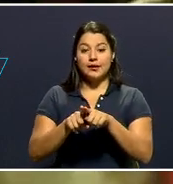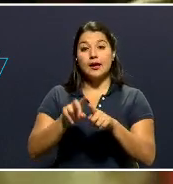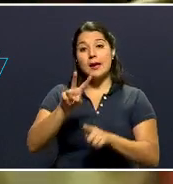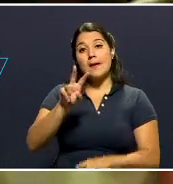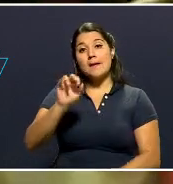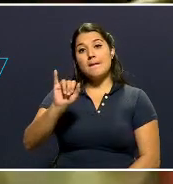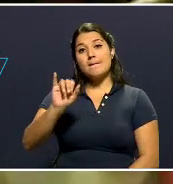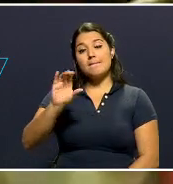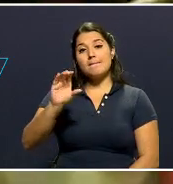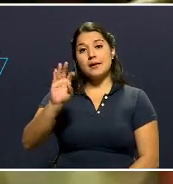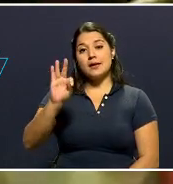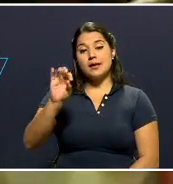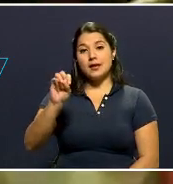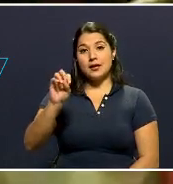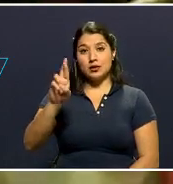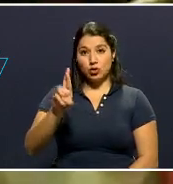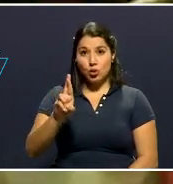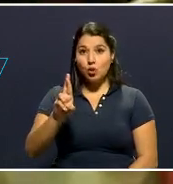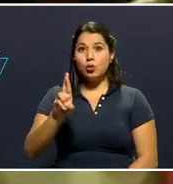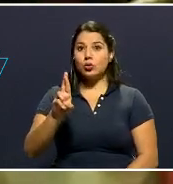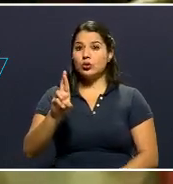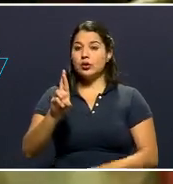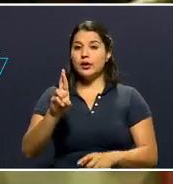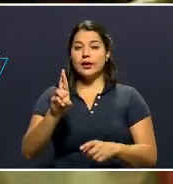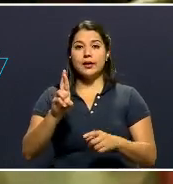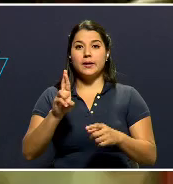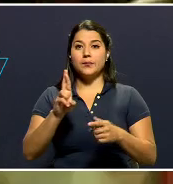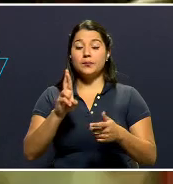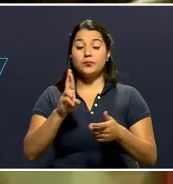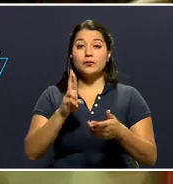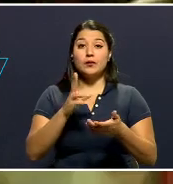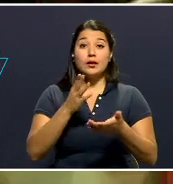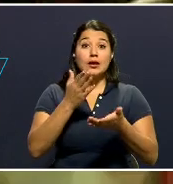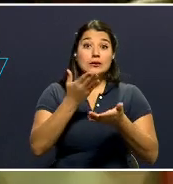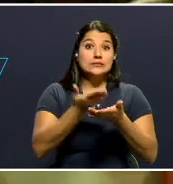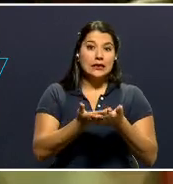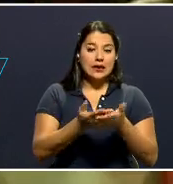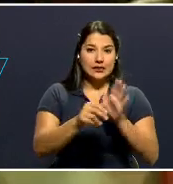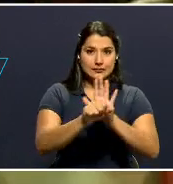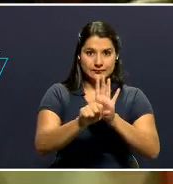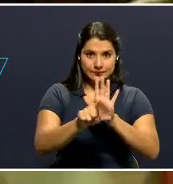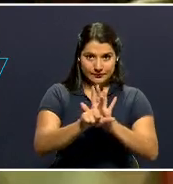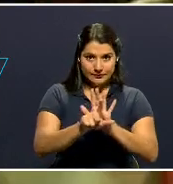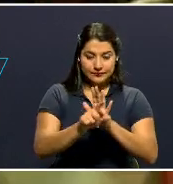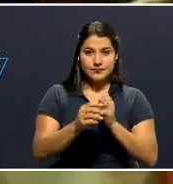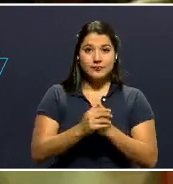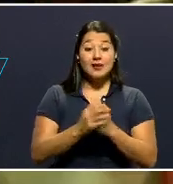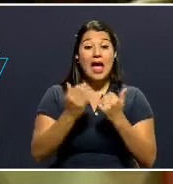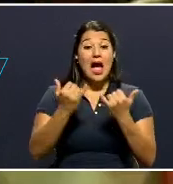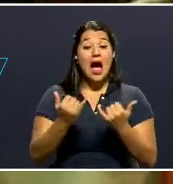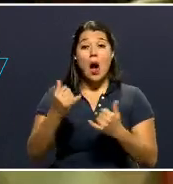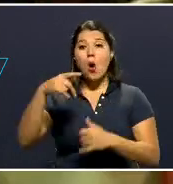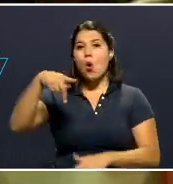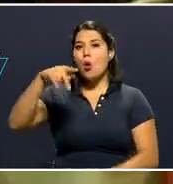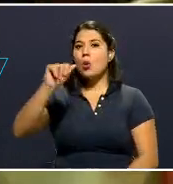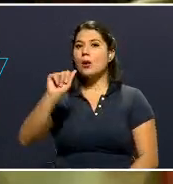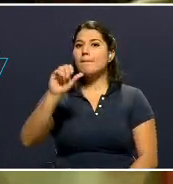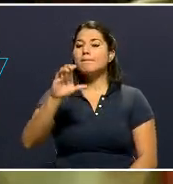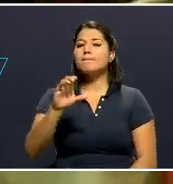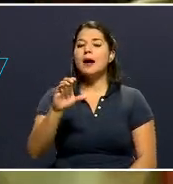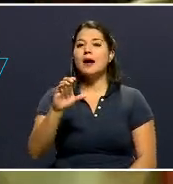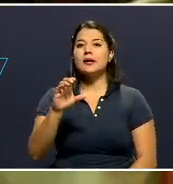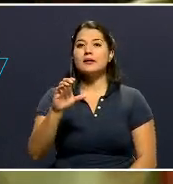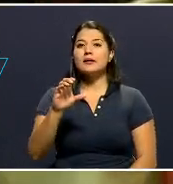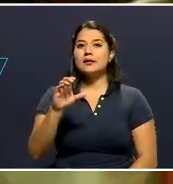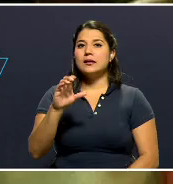regresa muy disminuido a la Asamblea Legislativa. La fracción del PAC tampoco hizo de esta